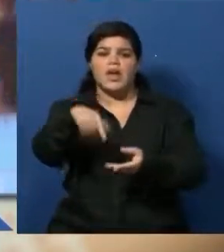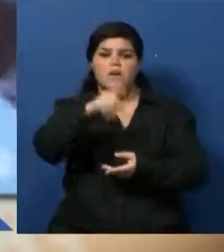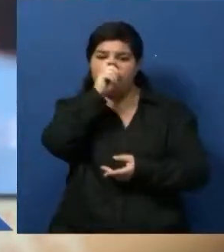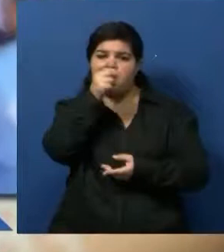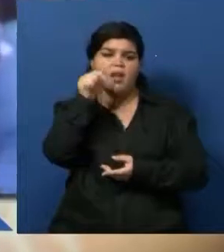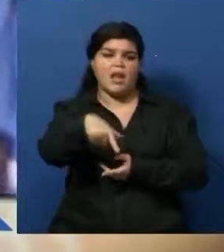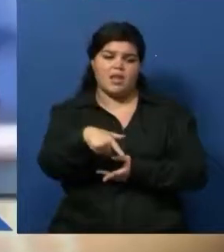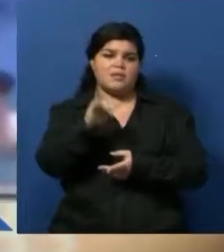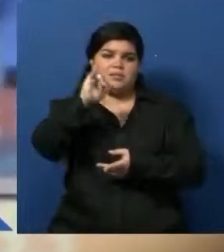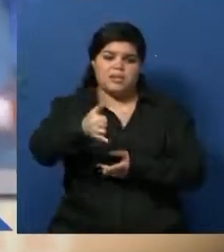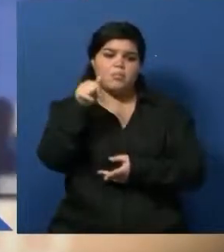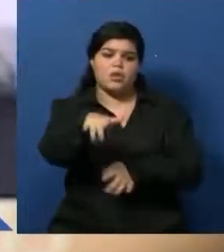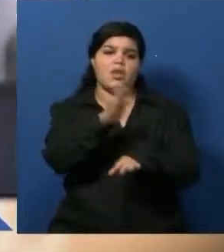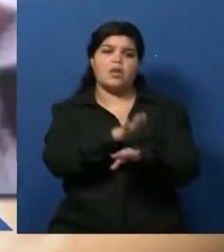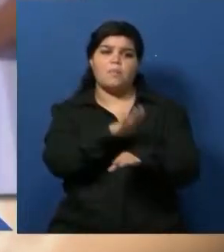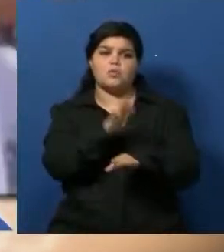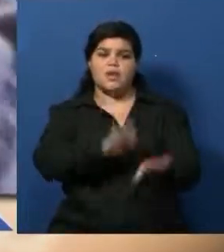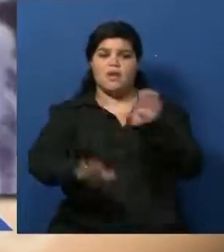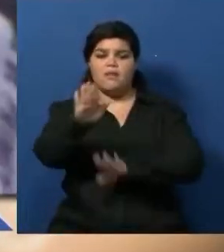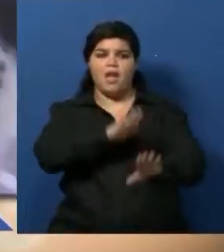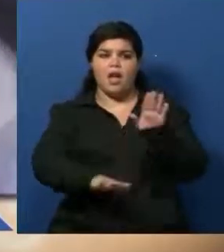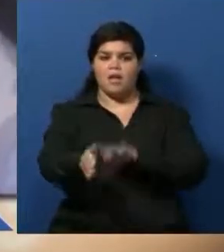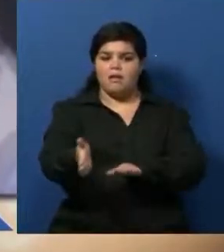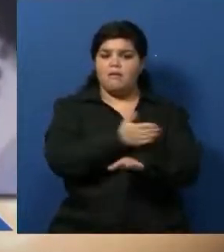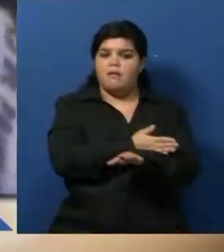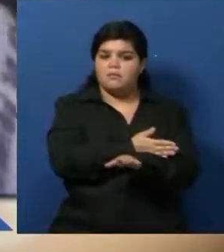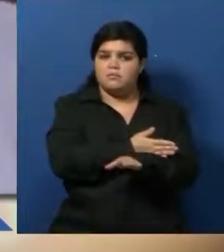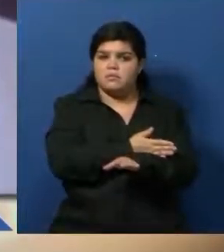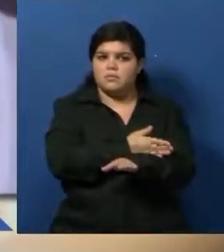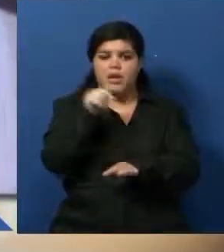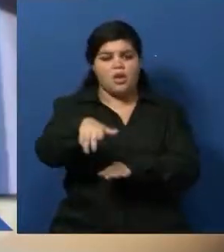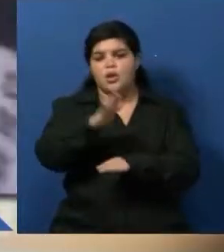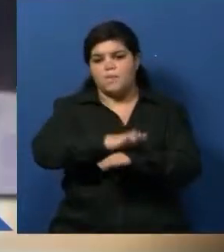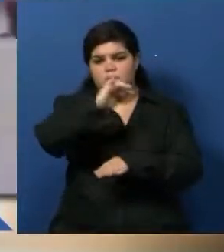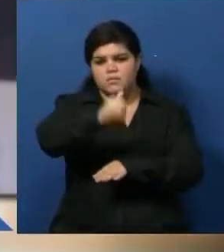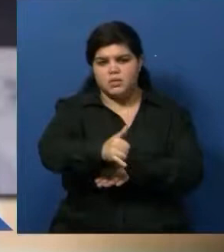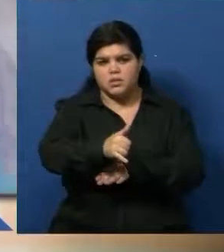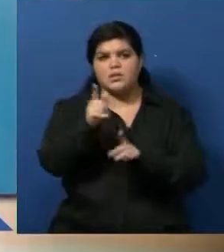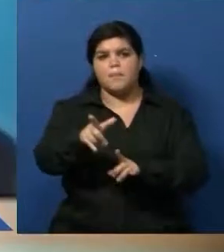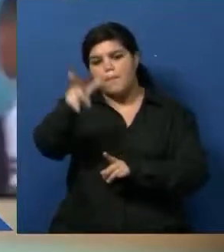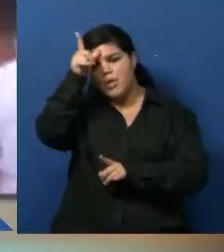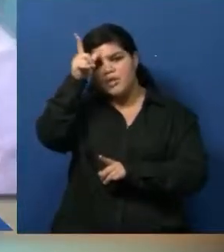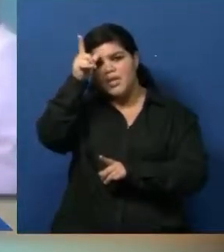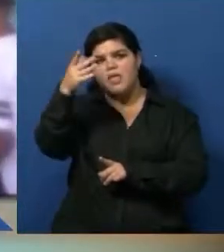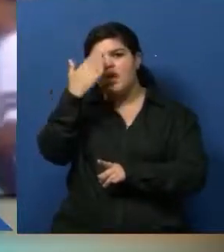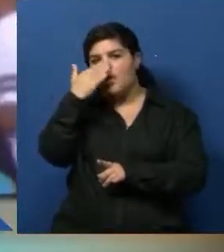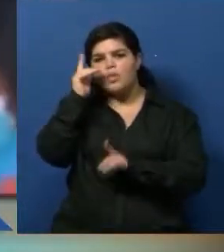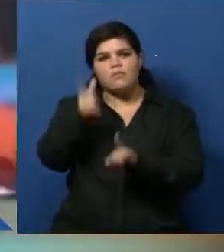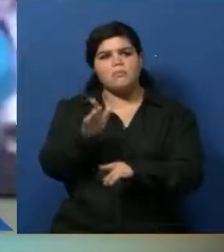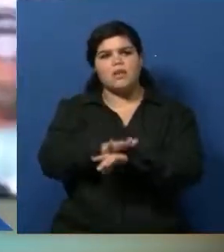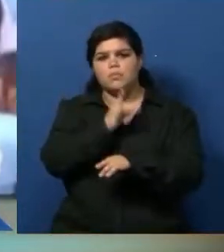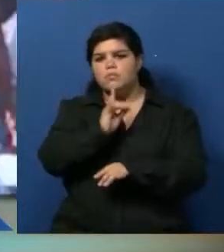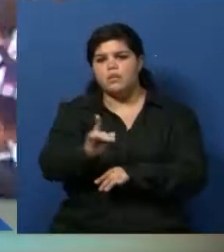y responsable por ser organizador del espectáculo. La policía de la provincia de Córdoba también se tiene que hacer responsable de